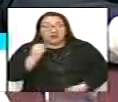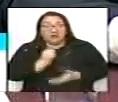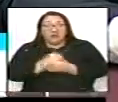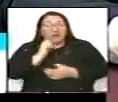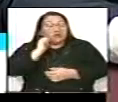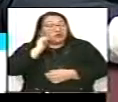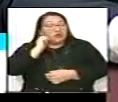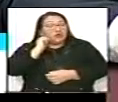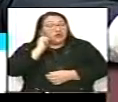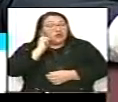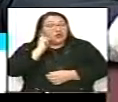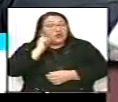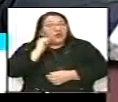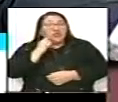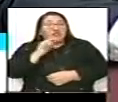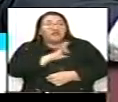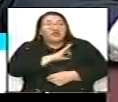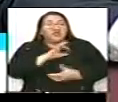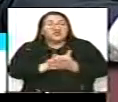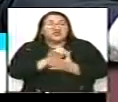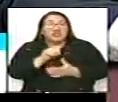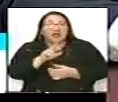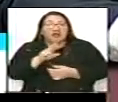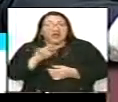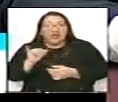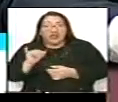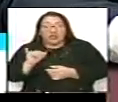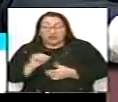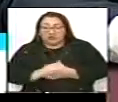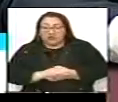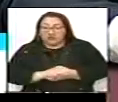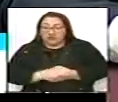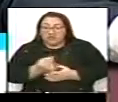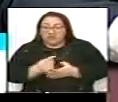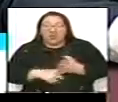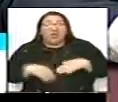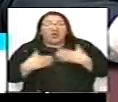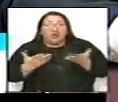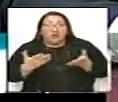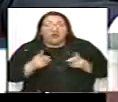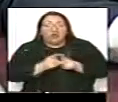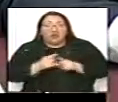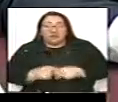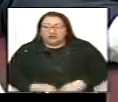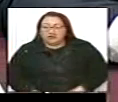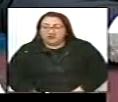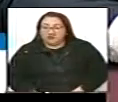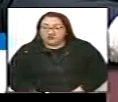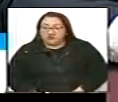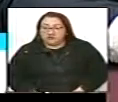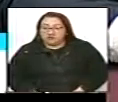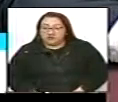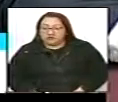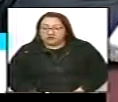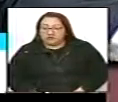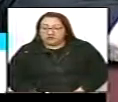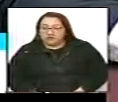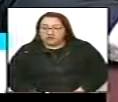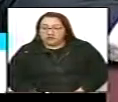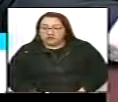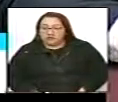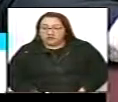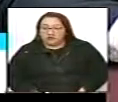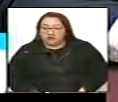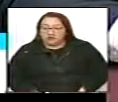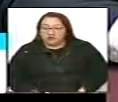acusar al fiscal Chávarri para que pueda incluso se declare procedente y pase al